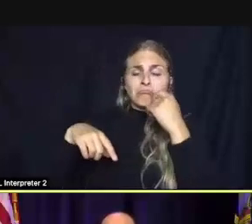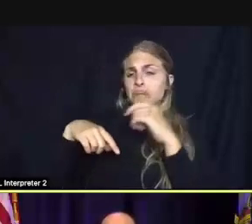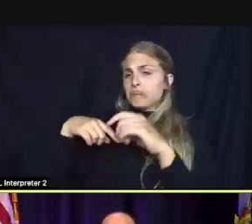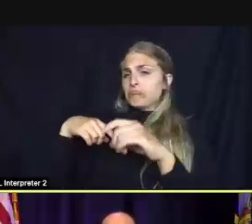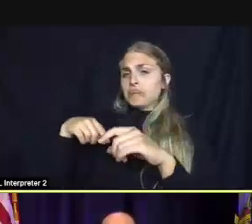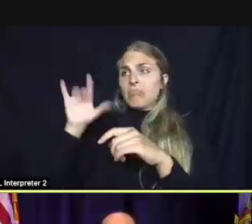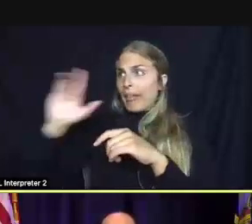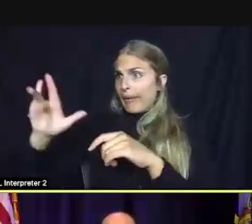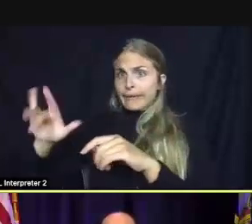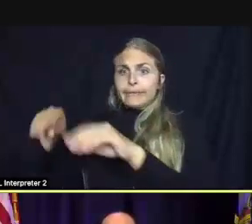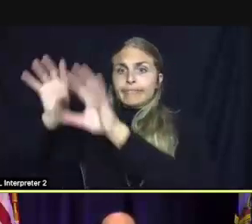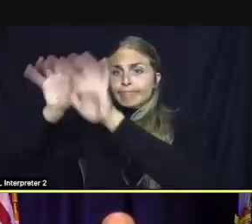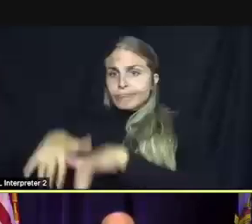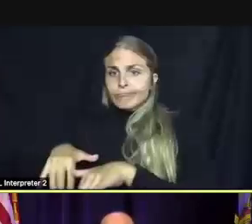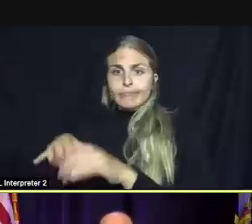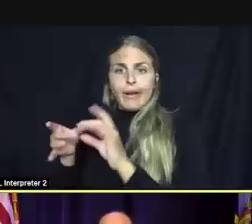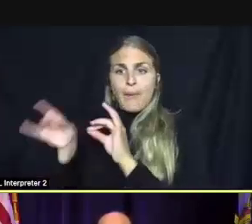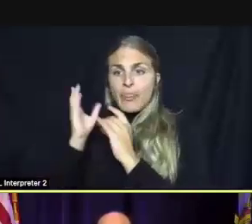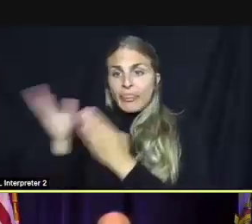web